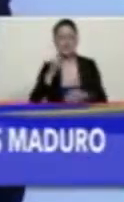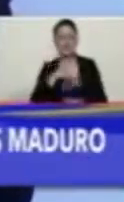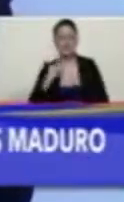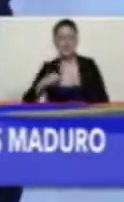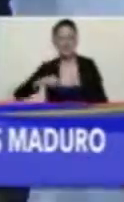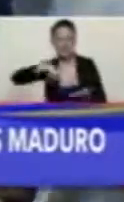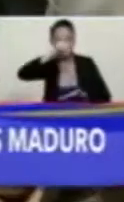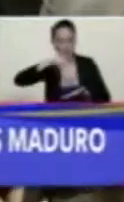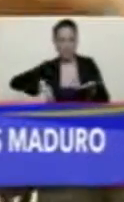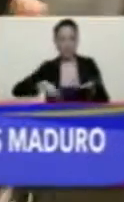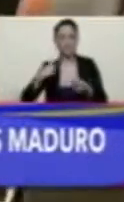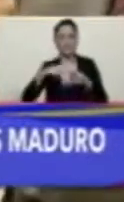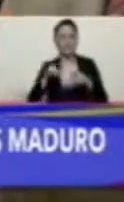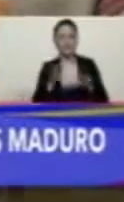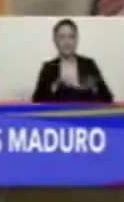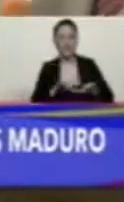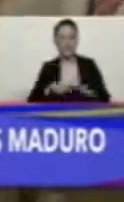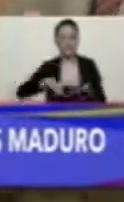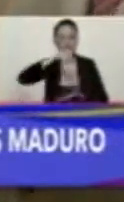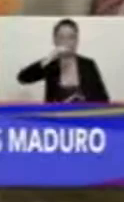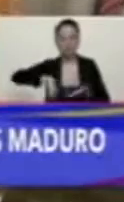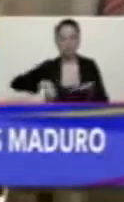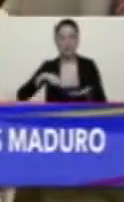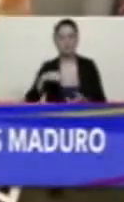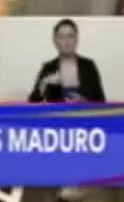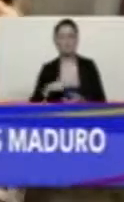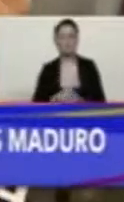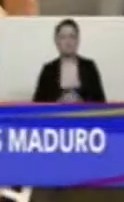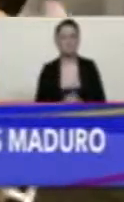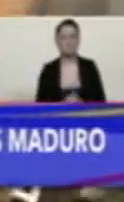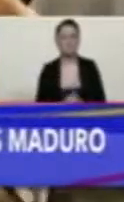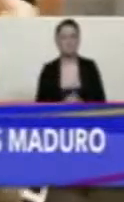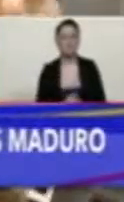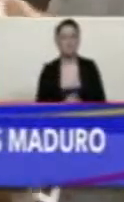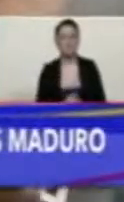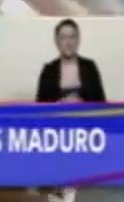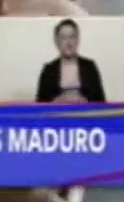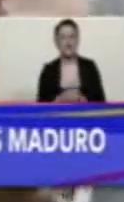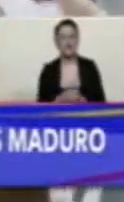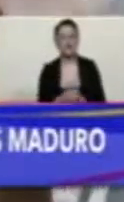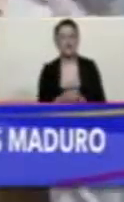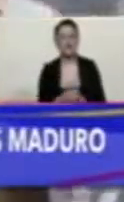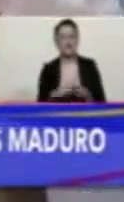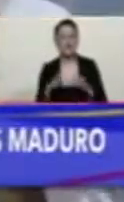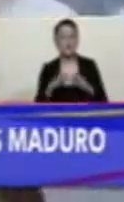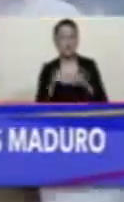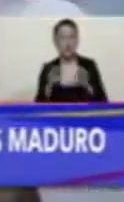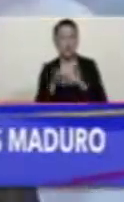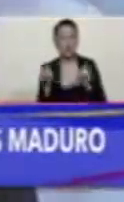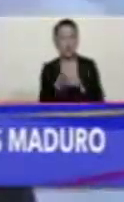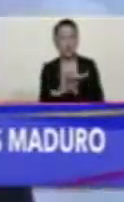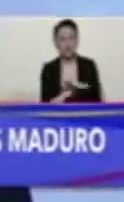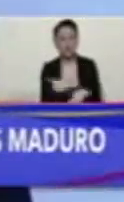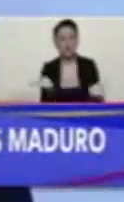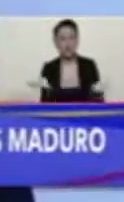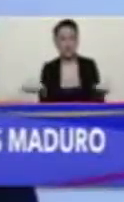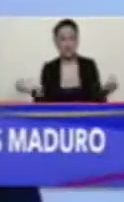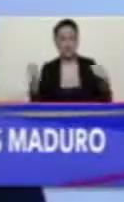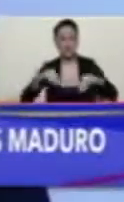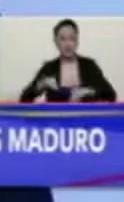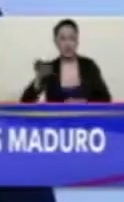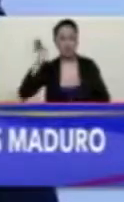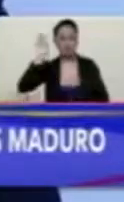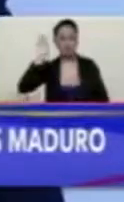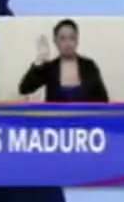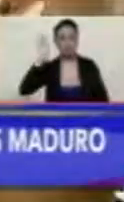Fidel Ernesto Vázquez, secretario. Carolis Elena Pérez. Los constituyentes y las constituyentes que estén de acuerdo con el